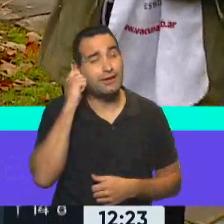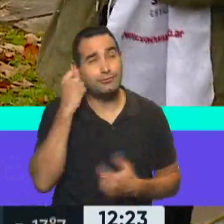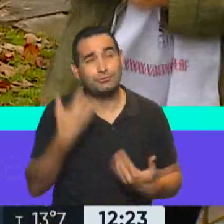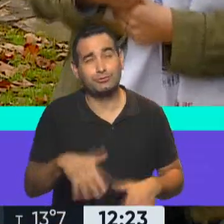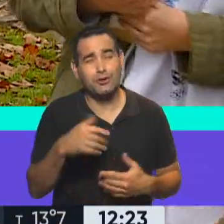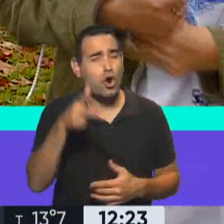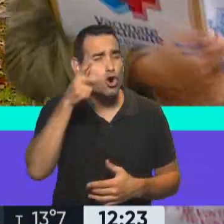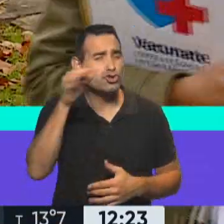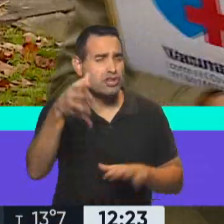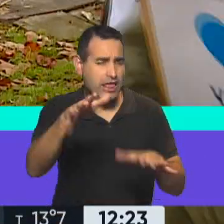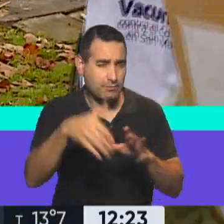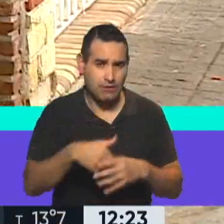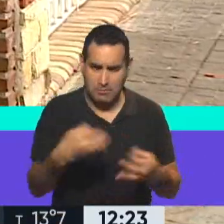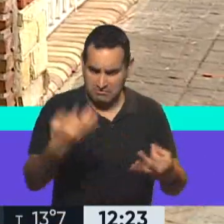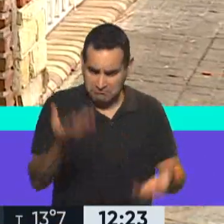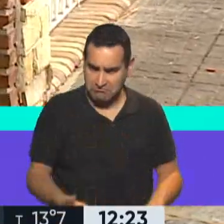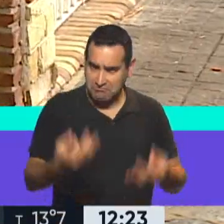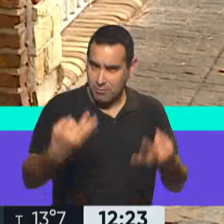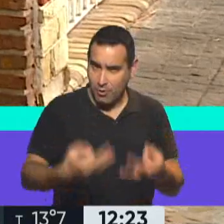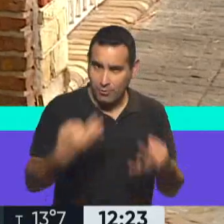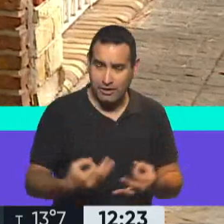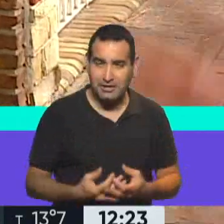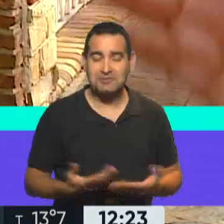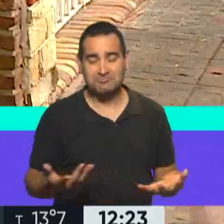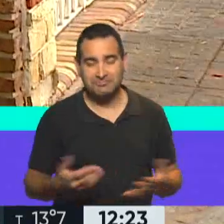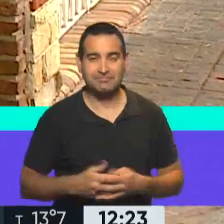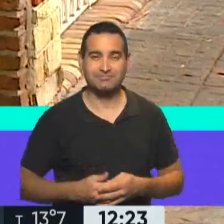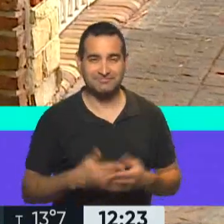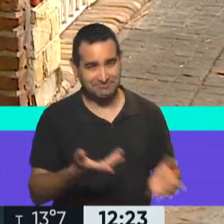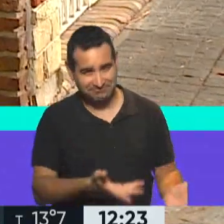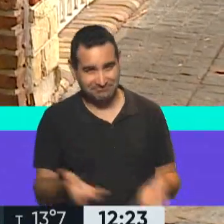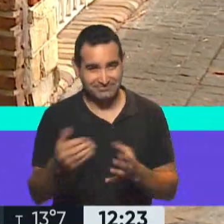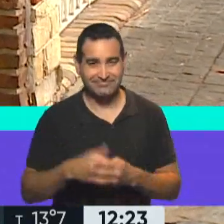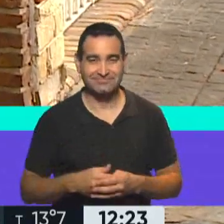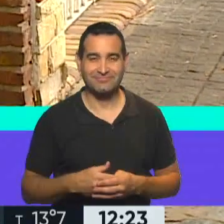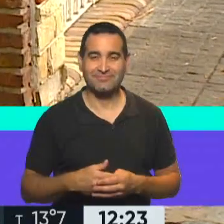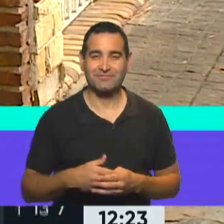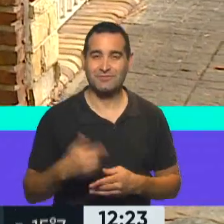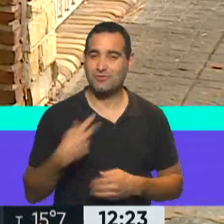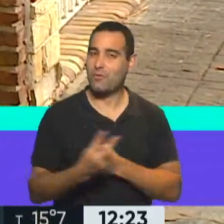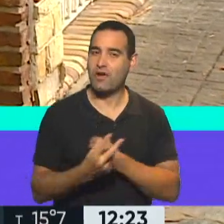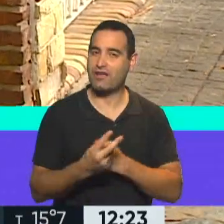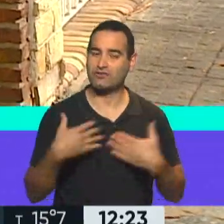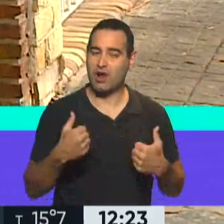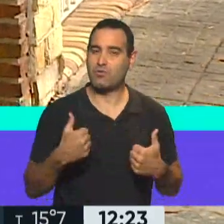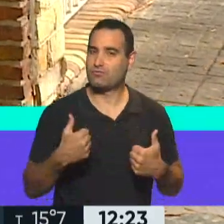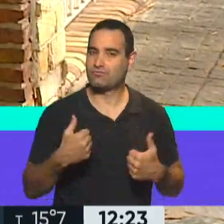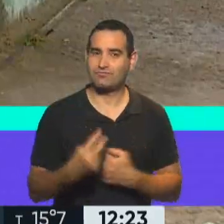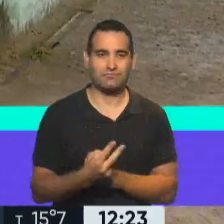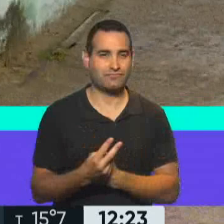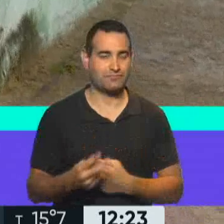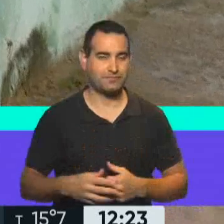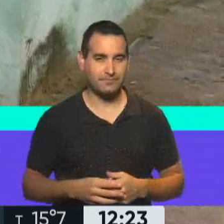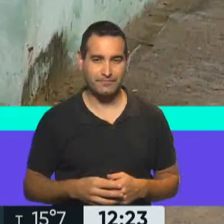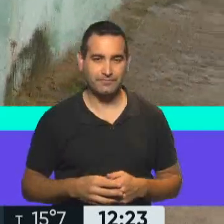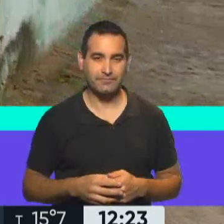Como 80 ya. Ah, pero está bárbaro. Bueno, vaya a darse. Vida sana. Ahí está.